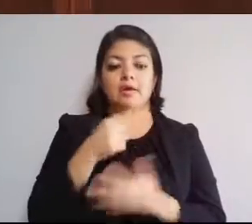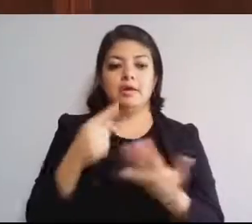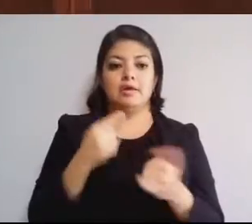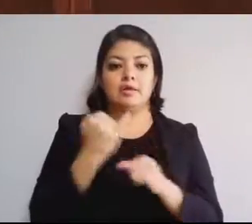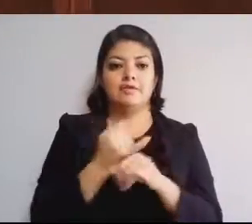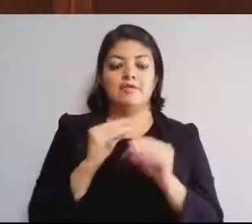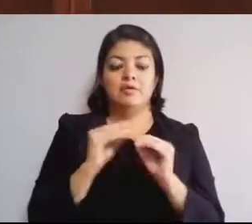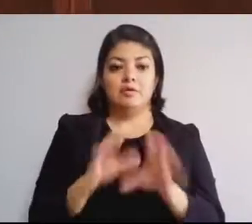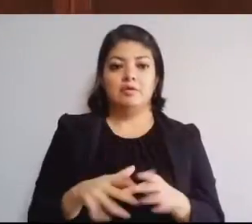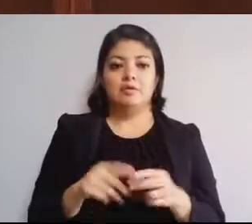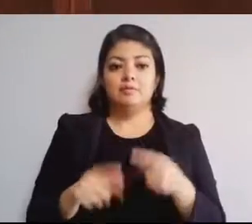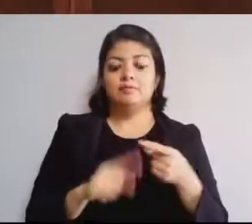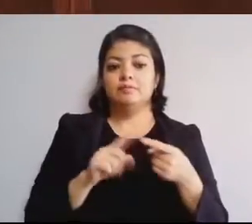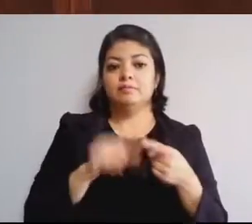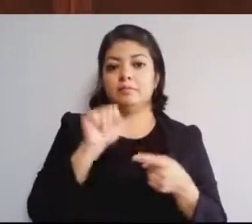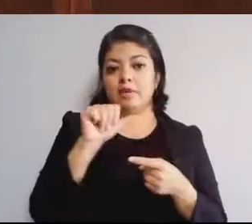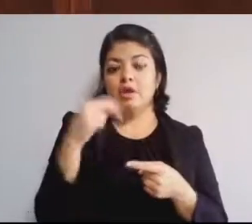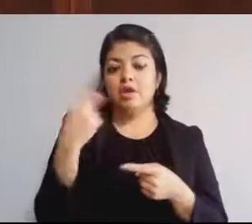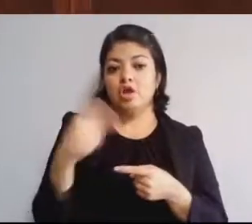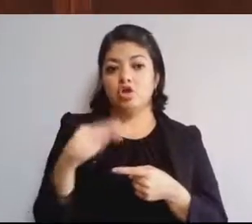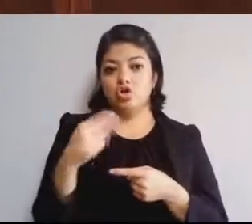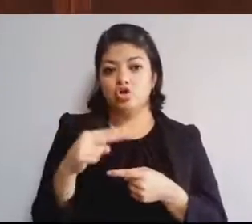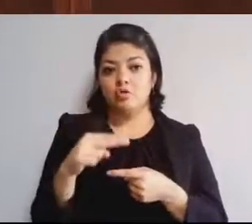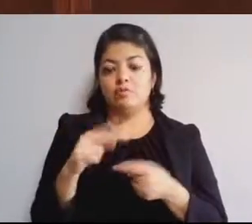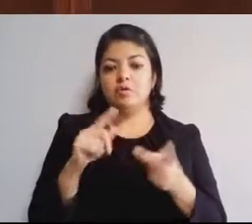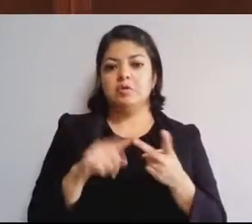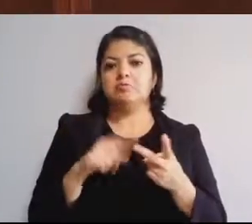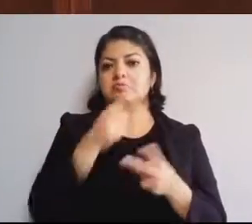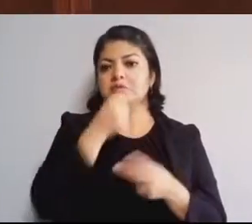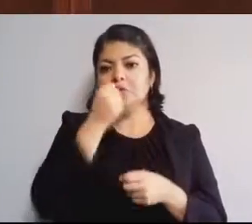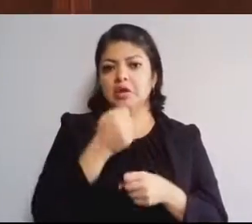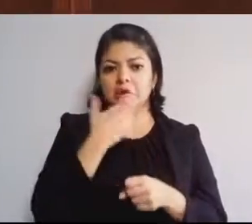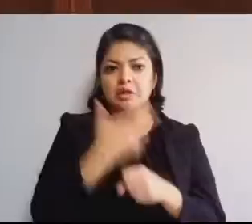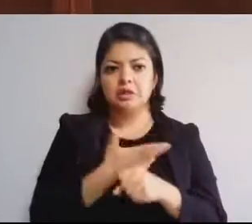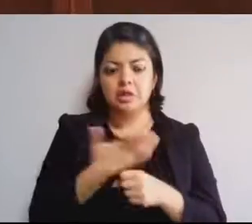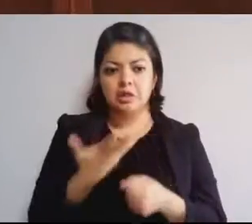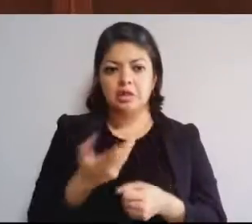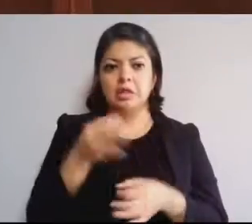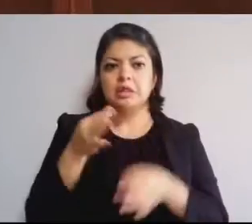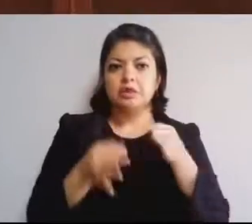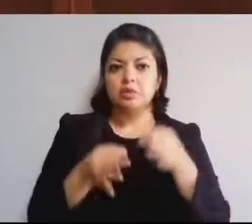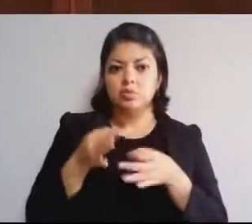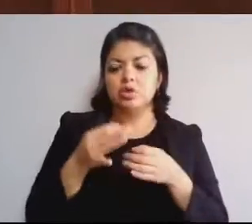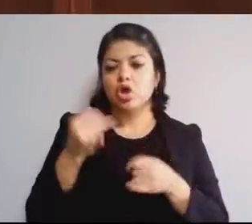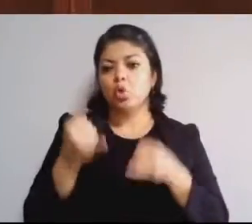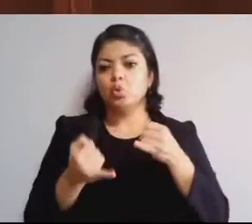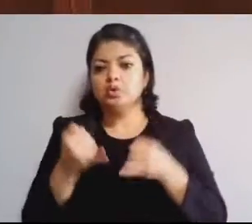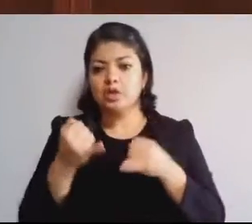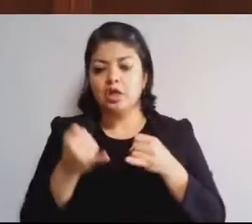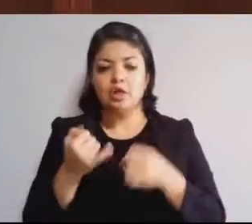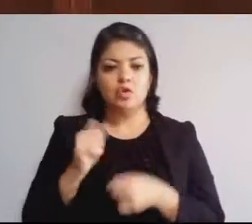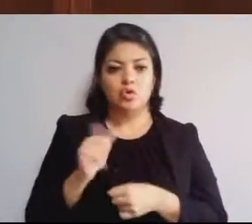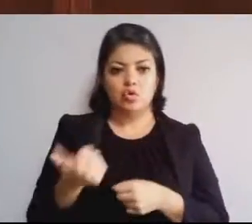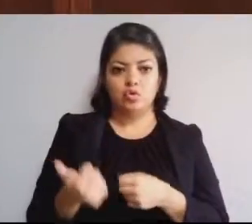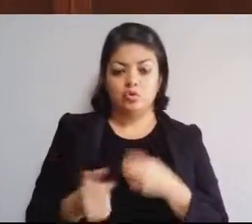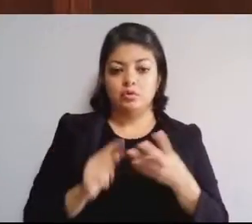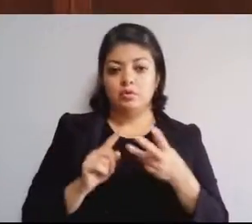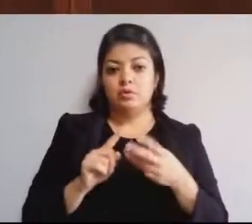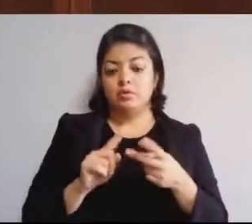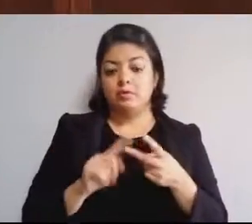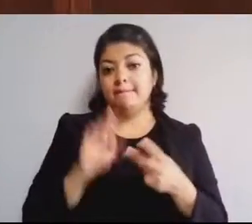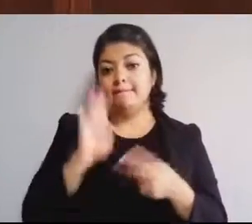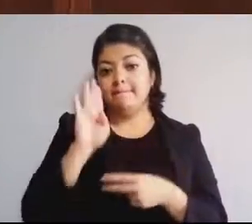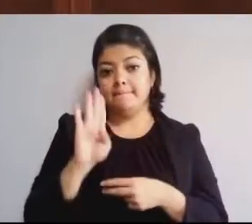información: A, nombre del órgano, dependencia, secretaría, tribunal, juzgado u otro; B, titular en funciones;